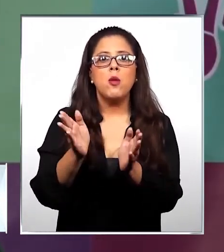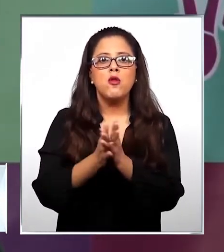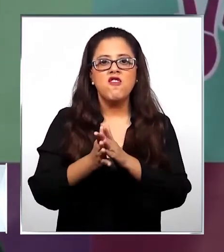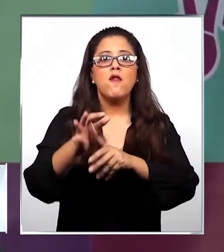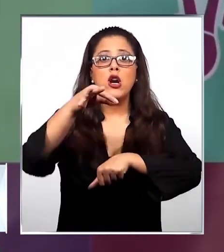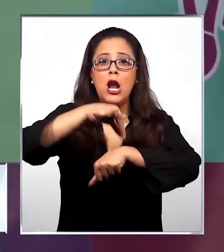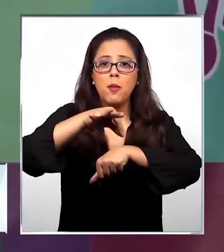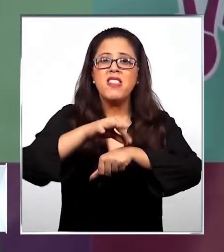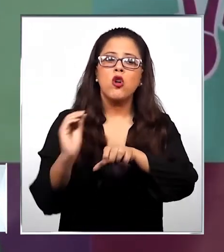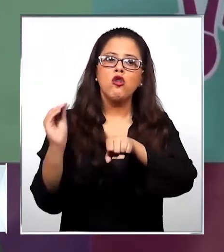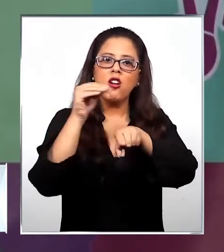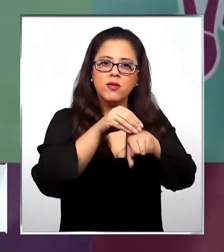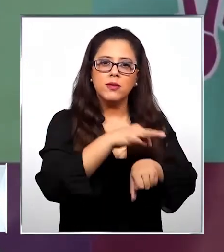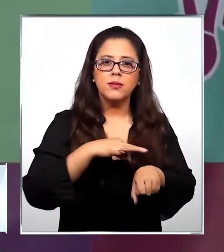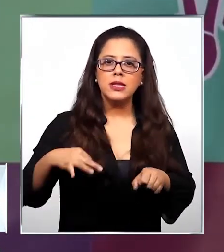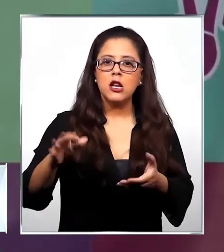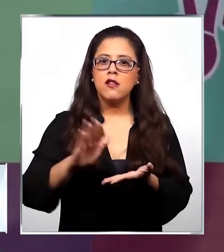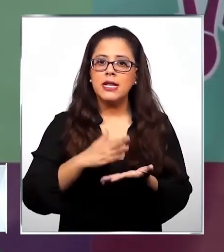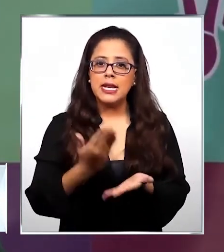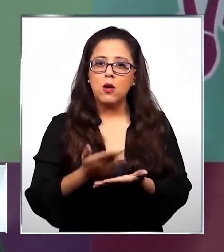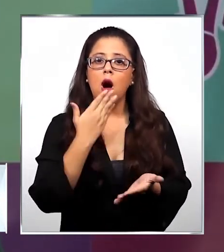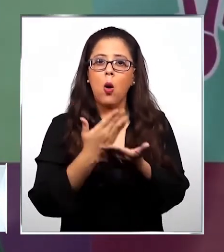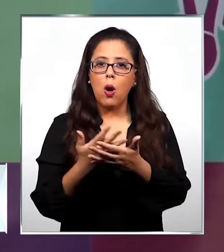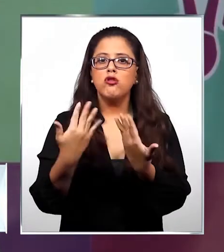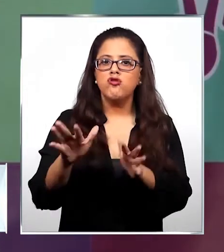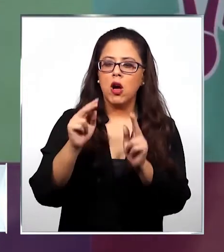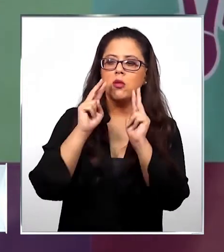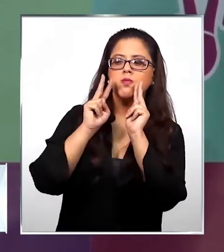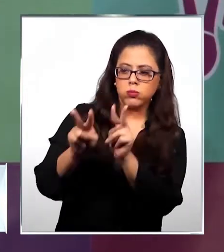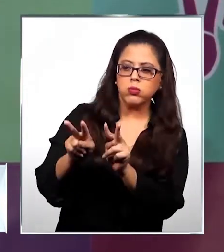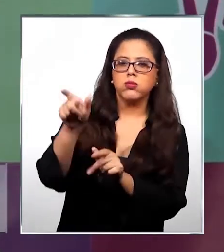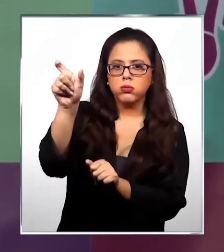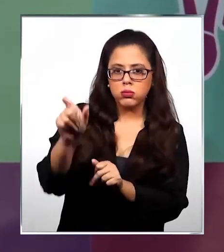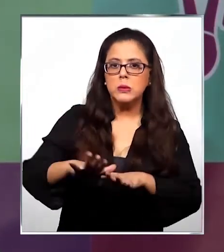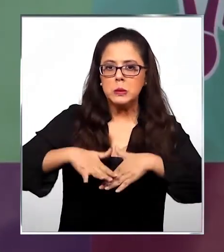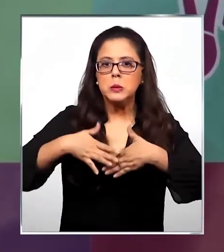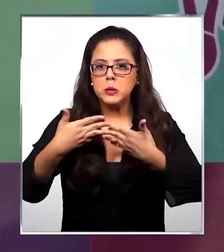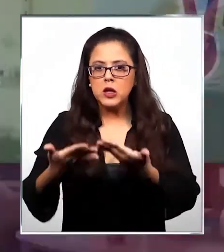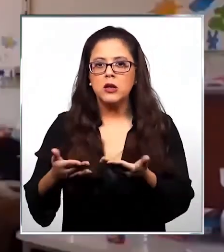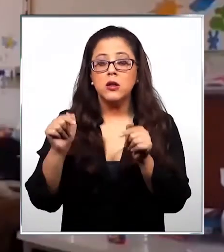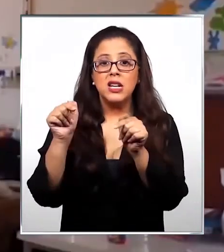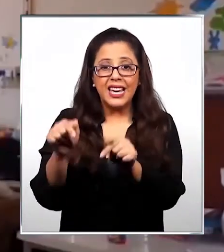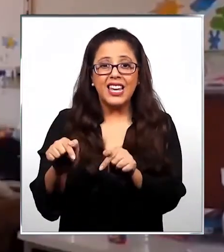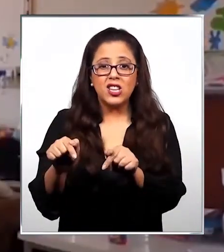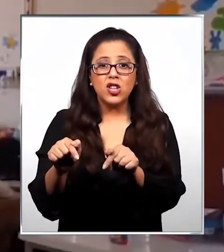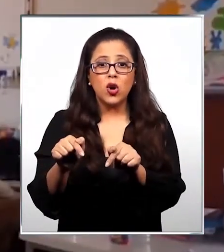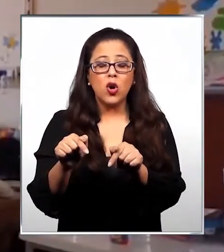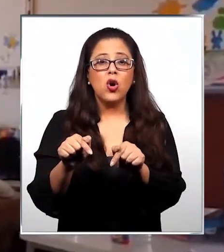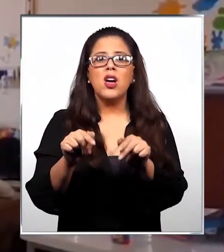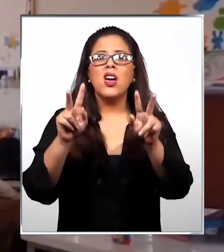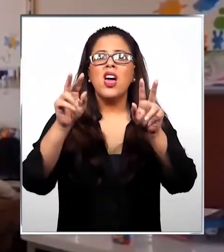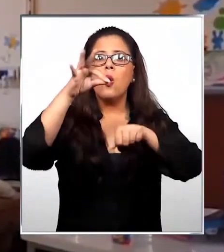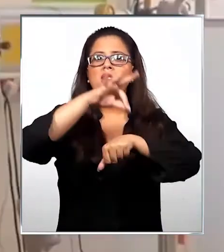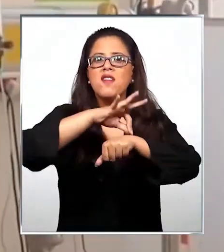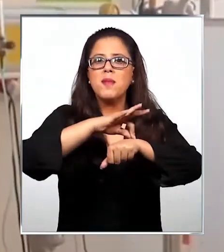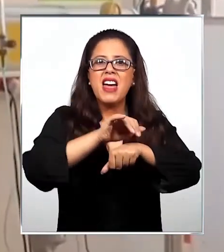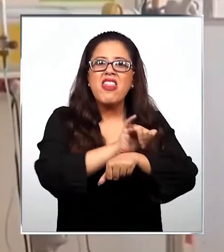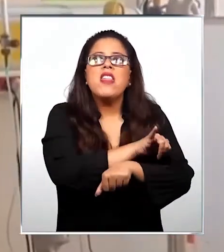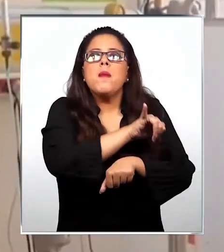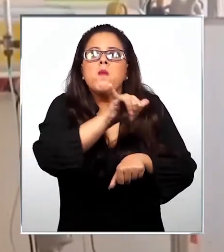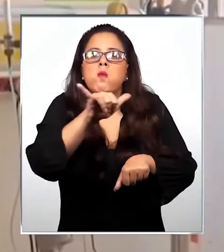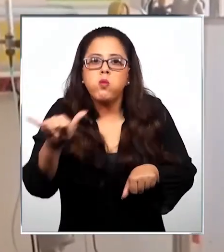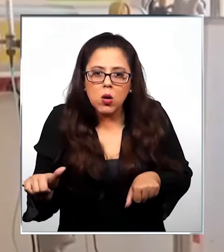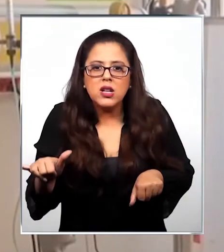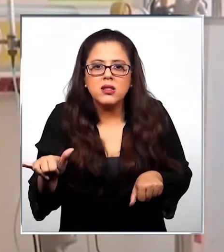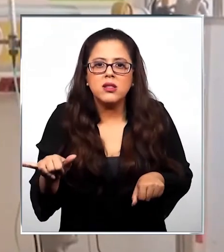médicos que notifiquen al Ministerio de Salud cuando se presentan estos síntomas y estos casos. Este es un síndrome post, es un síndrome